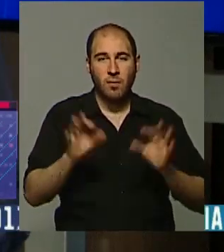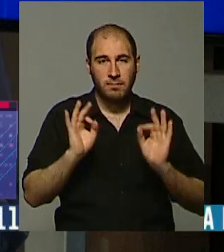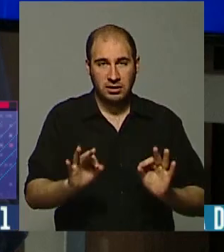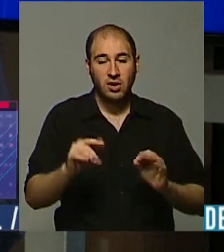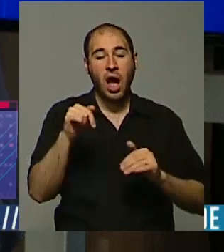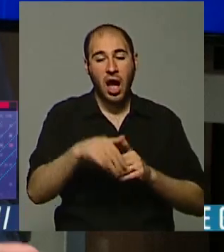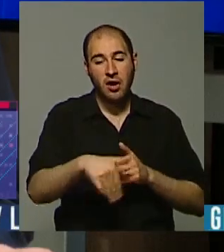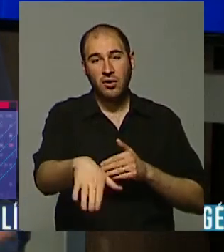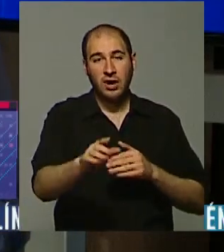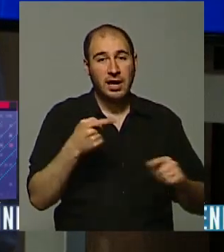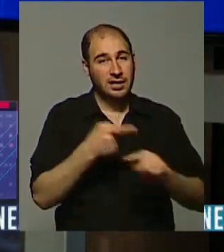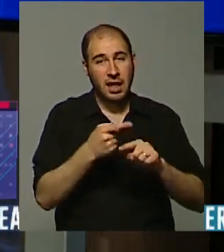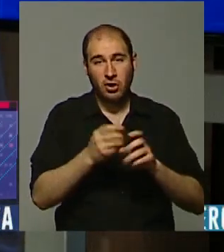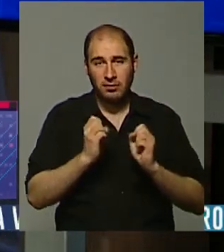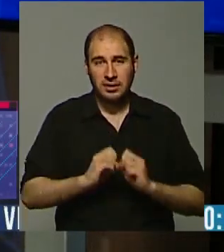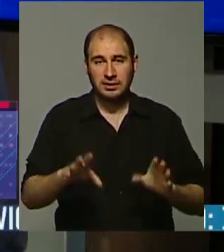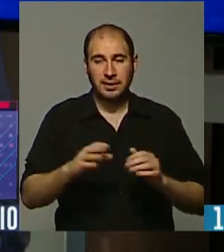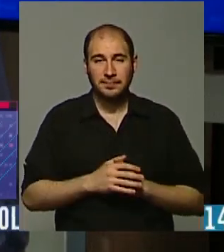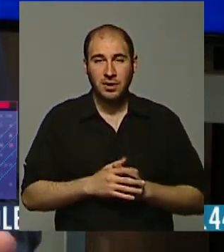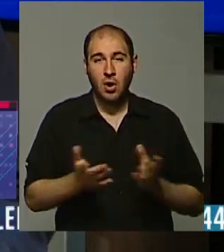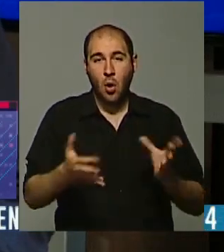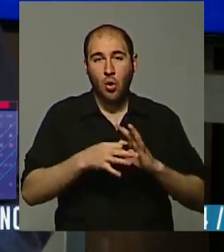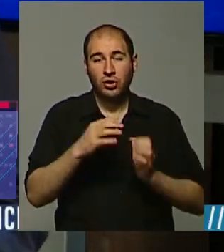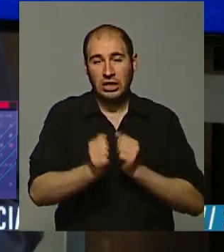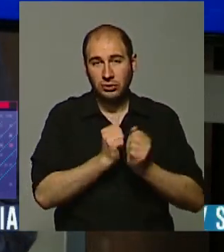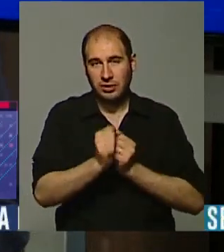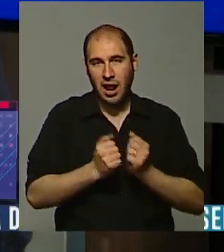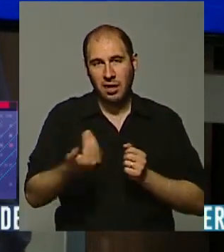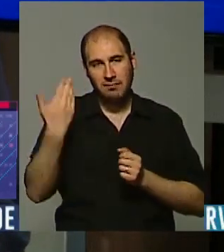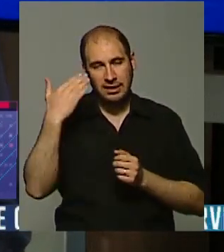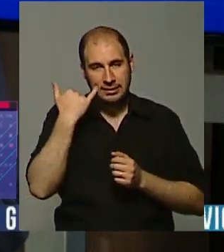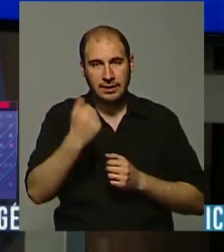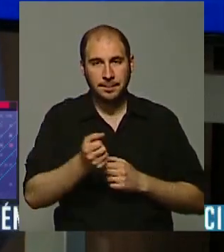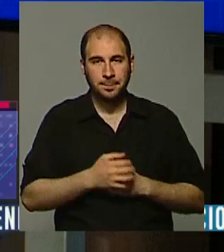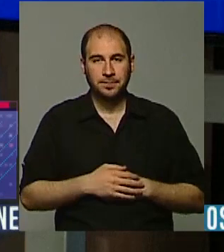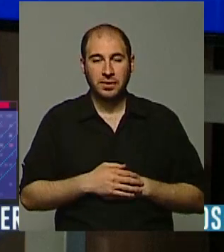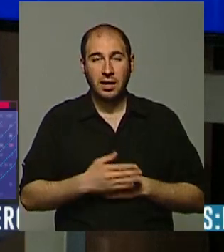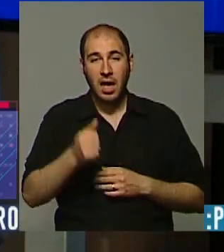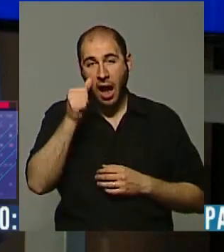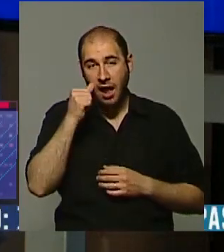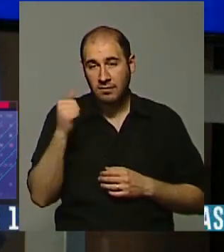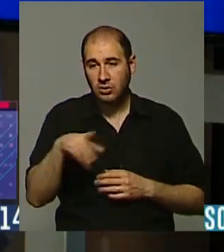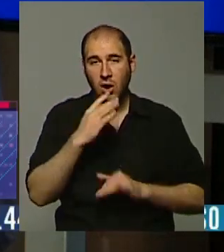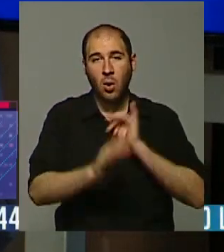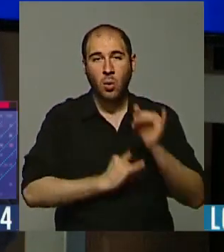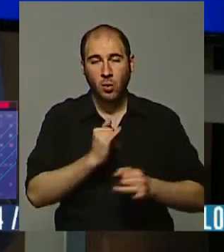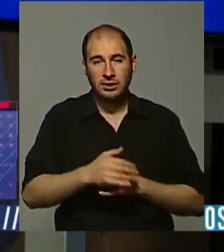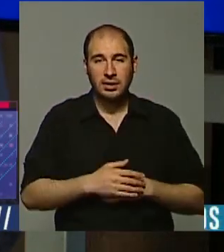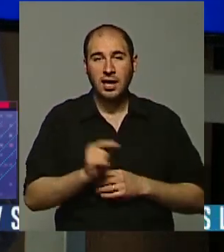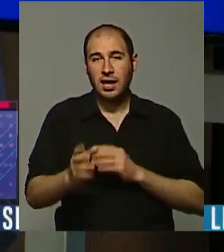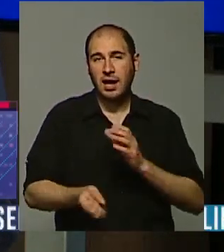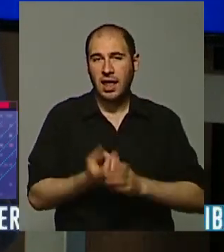partir de ahora ya empiezan los reclamos. Si bien la Unión Industrial ya lo venía haciendo hace tiempo, Fernández hablaba de